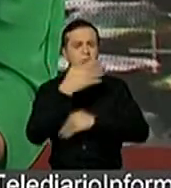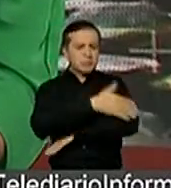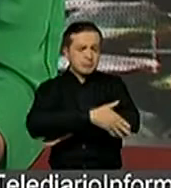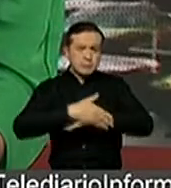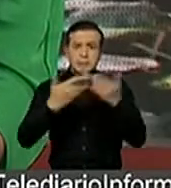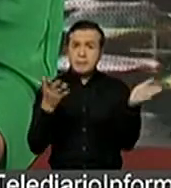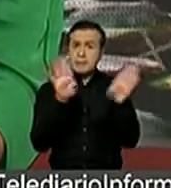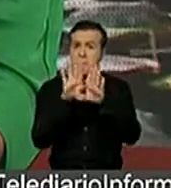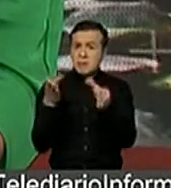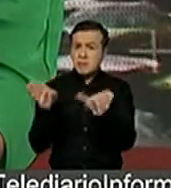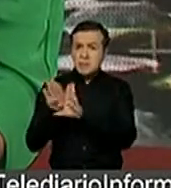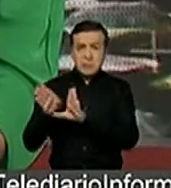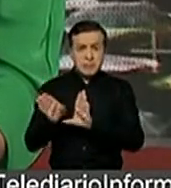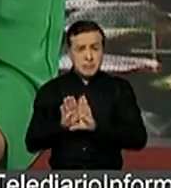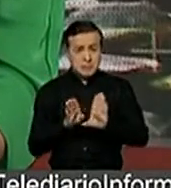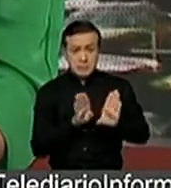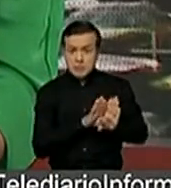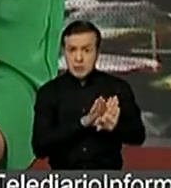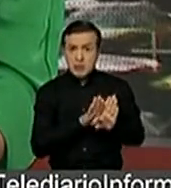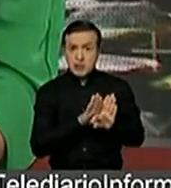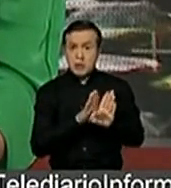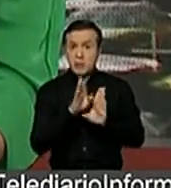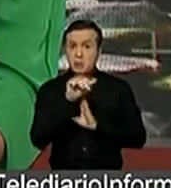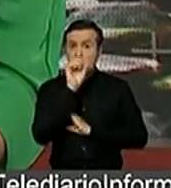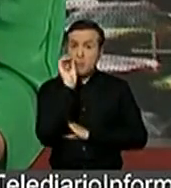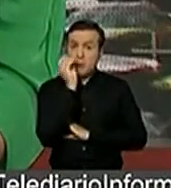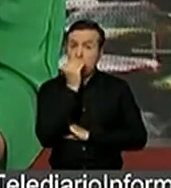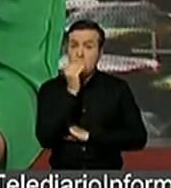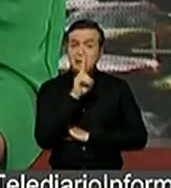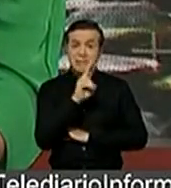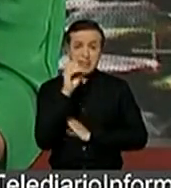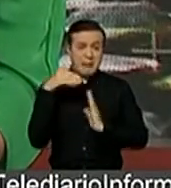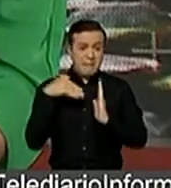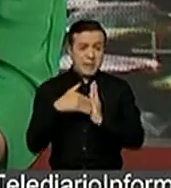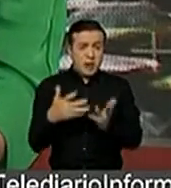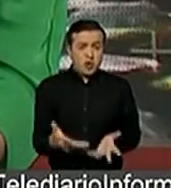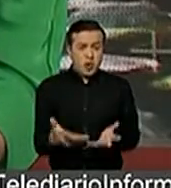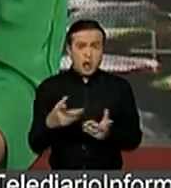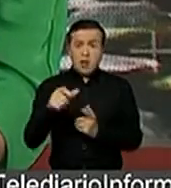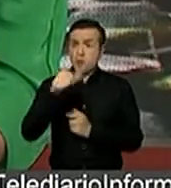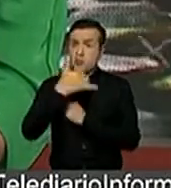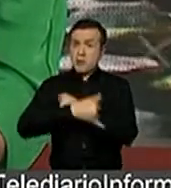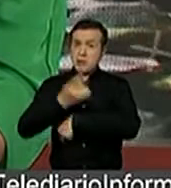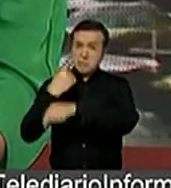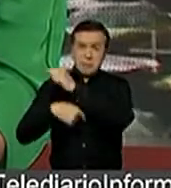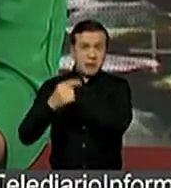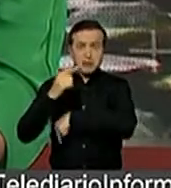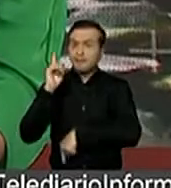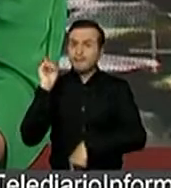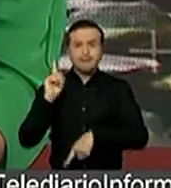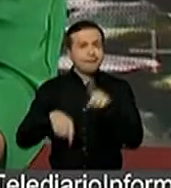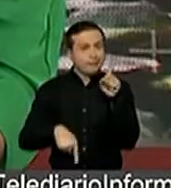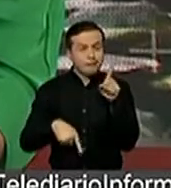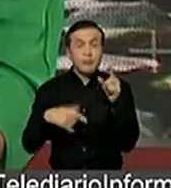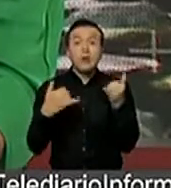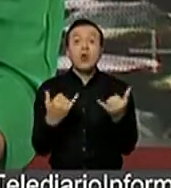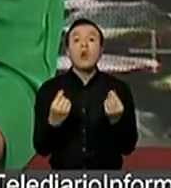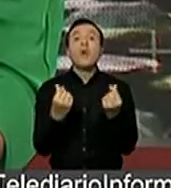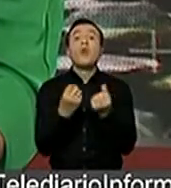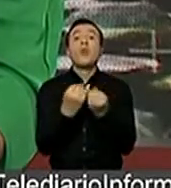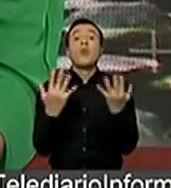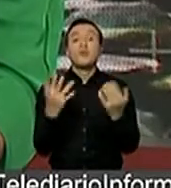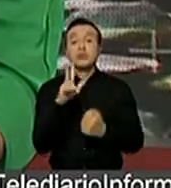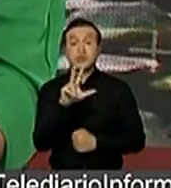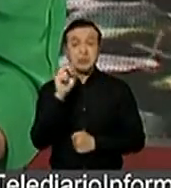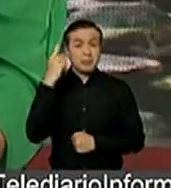registran en el país ponen en riesgo la exportación de 20.000 toneladas de flores. Al momento, el sector registra pérdidas por más de 30